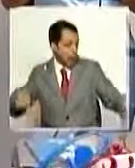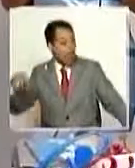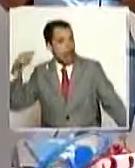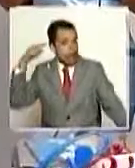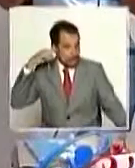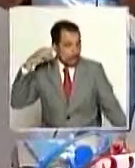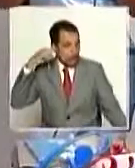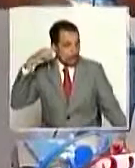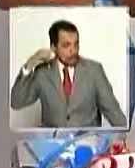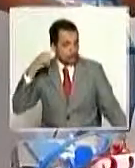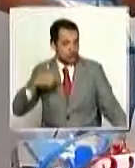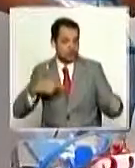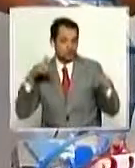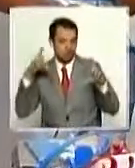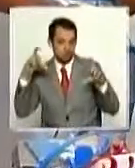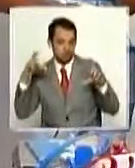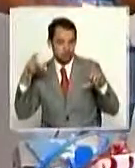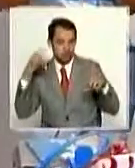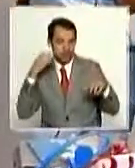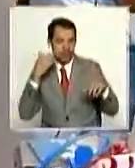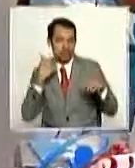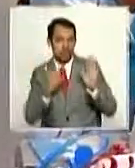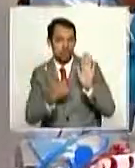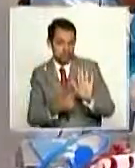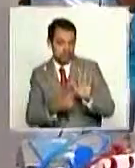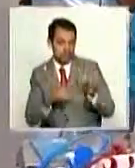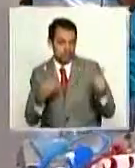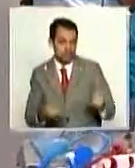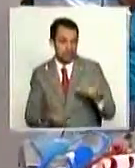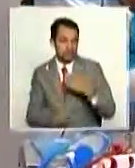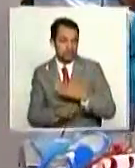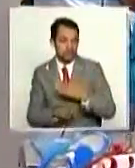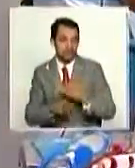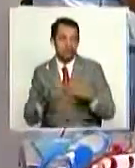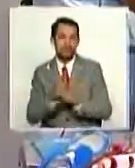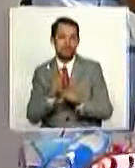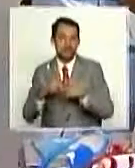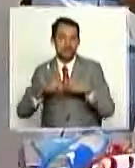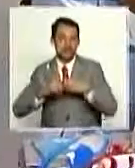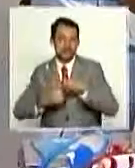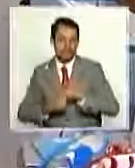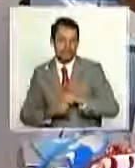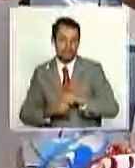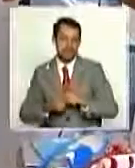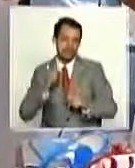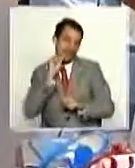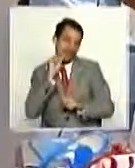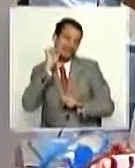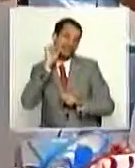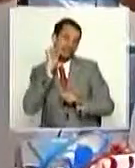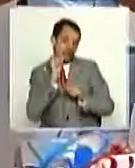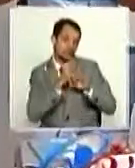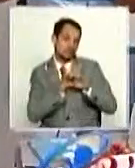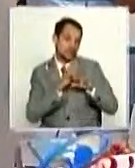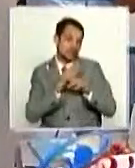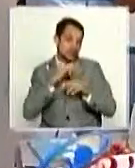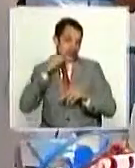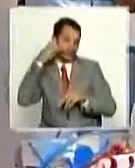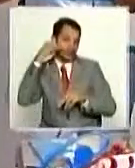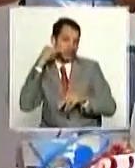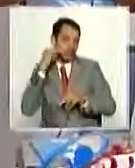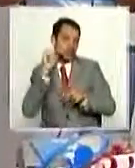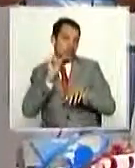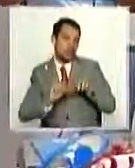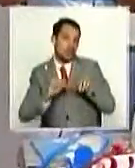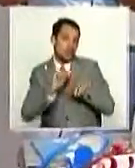muchas radiografías, que es lo que pretendemos mostrar ahora: restos radiculares, dientes incluidos, malas